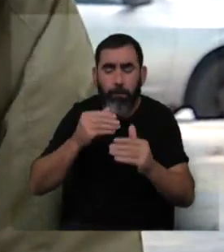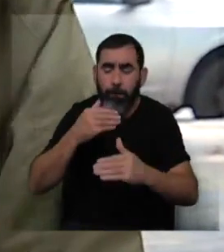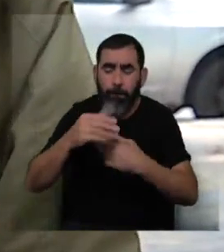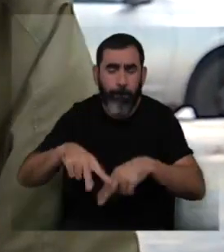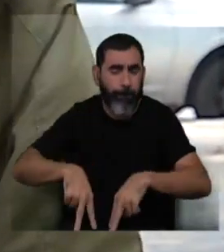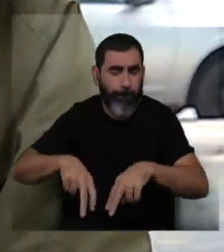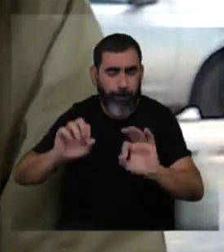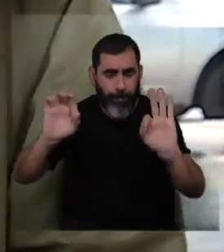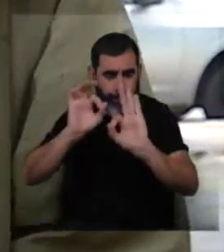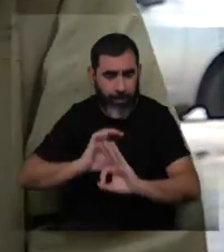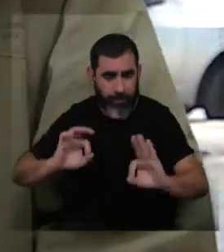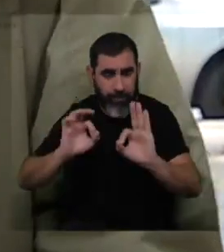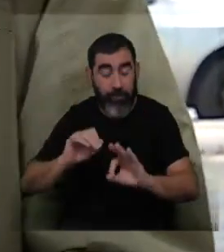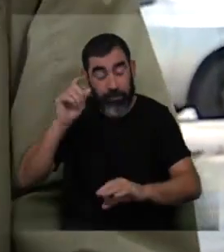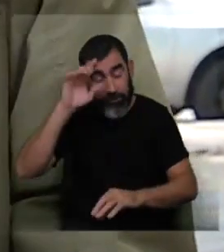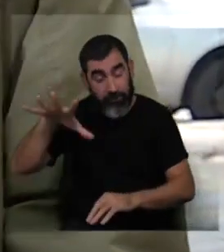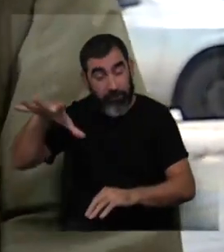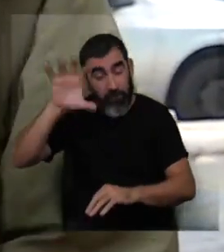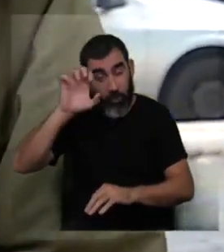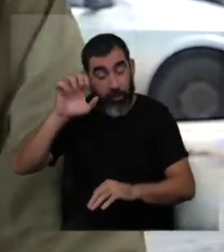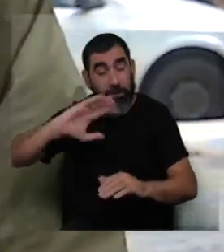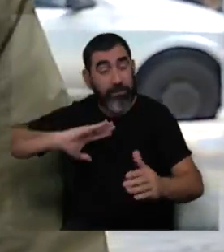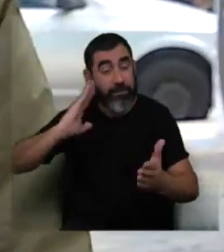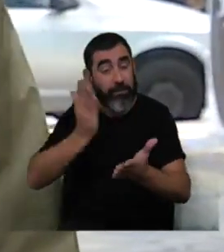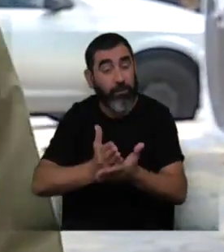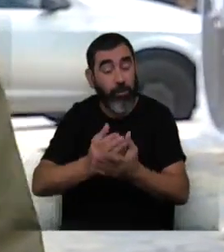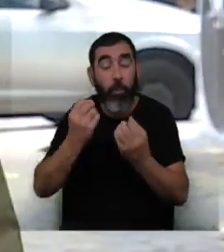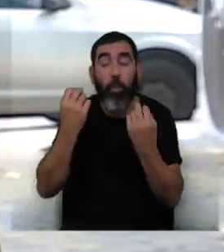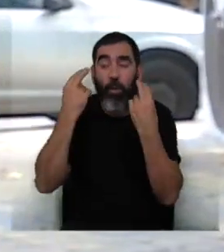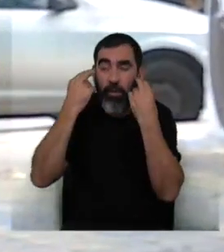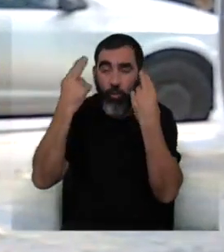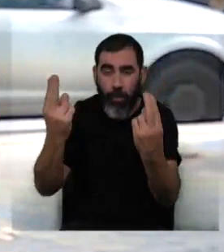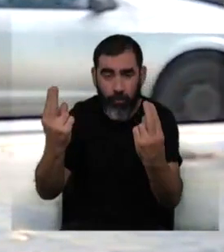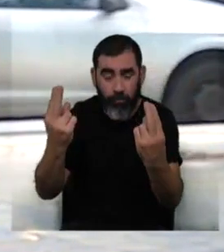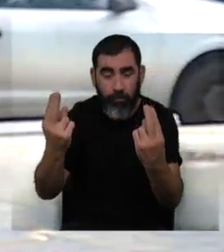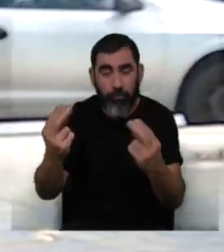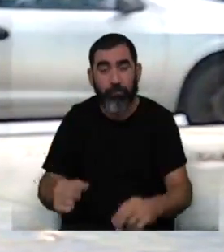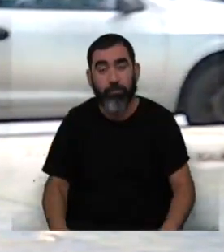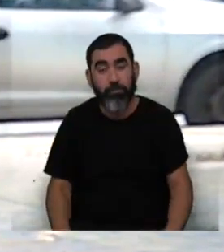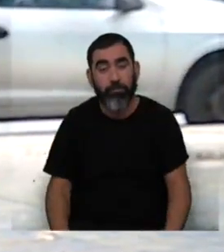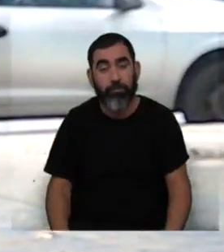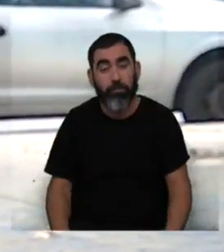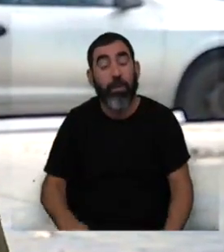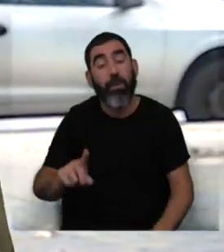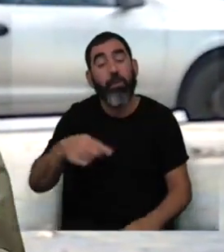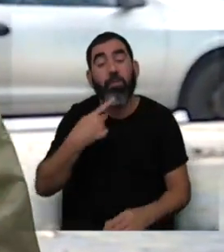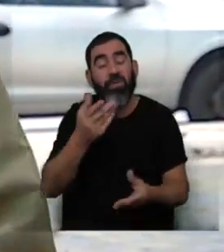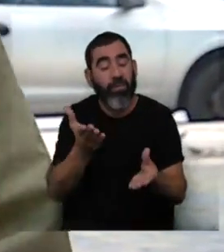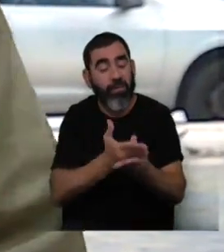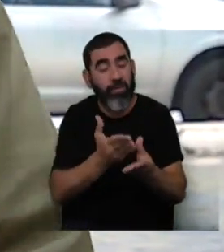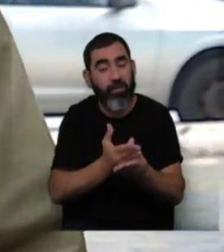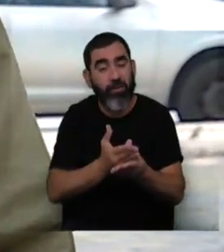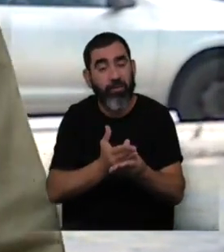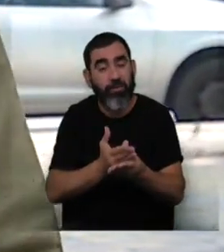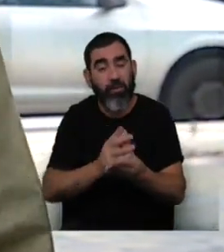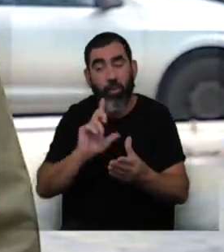ni esta investigación. Recordemos que por lo que se lo sanciona es por insubordinación, es por, después se dice en el expediente,